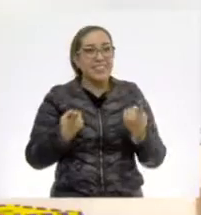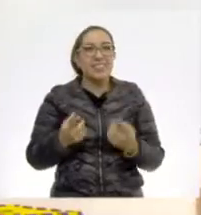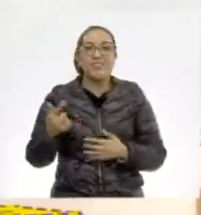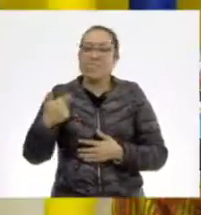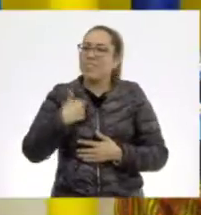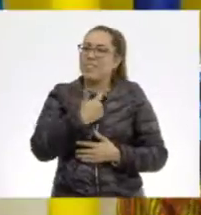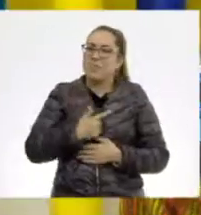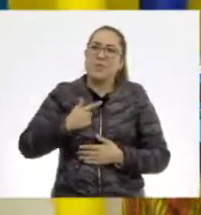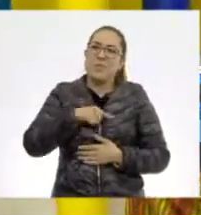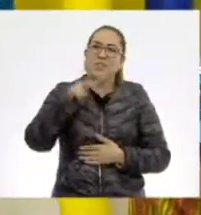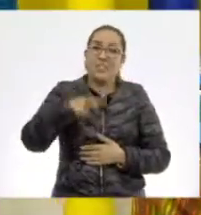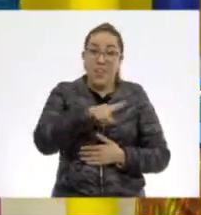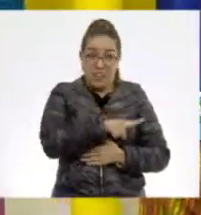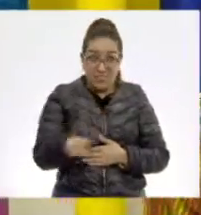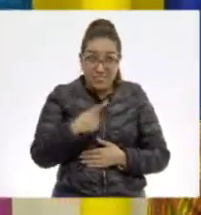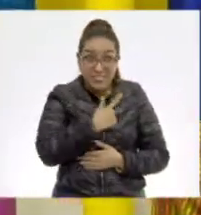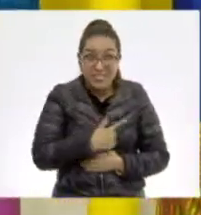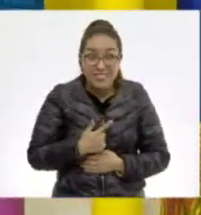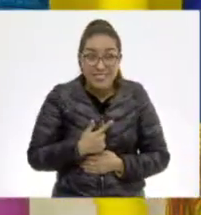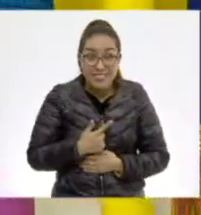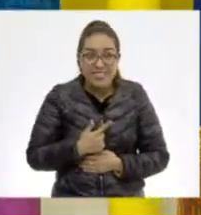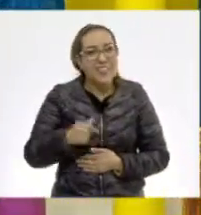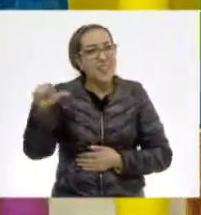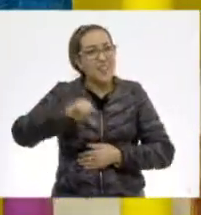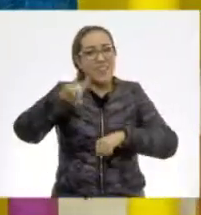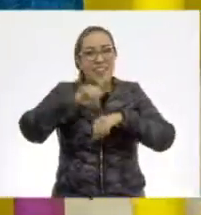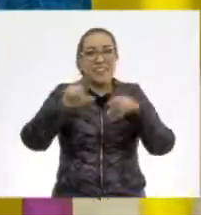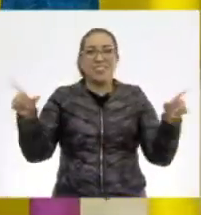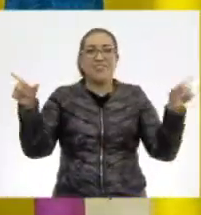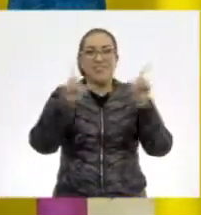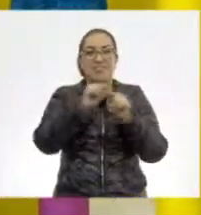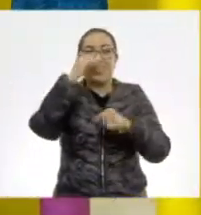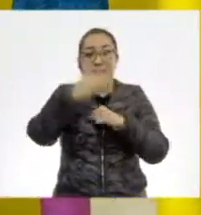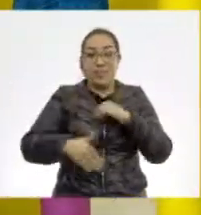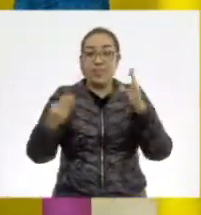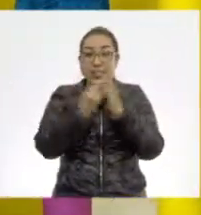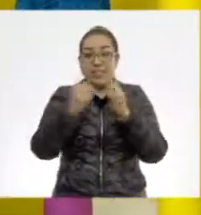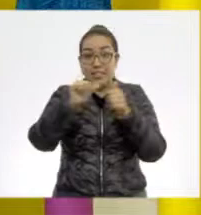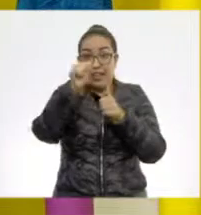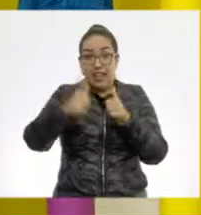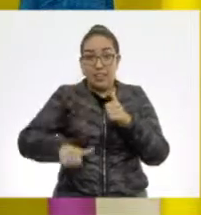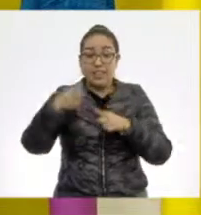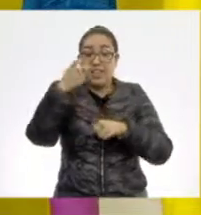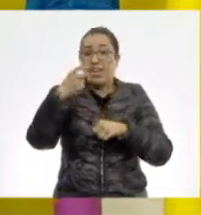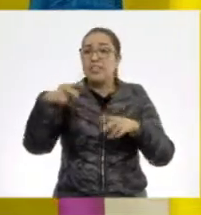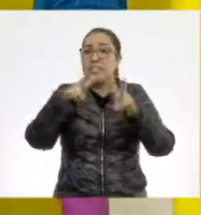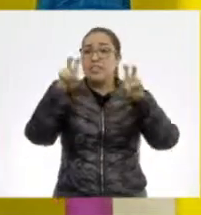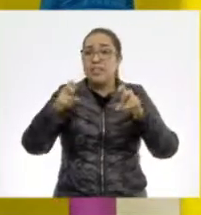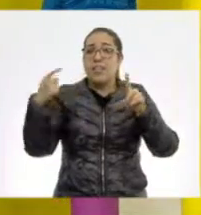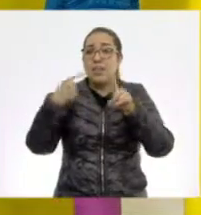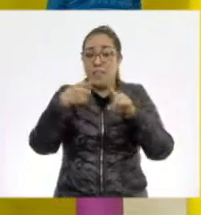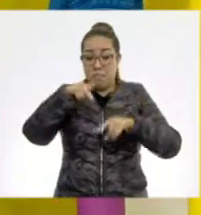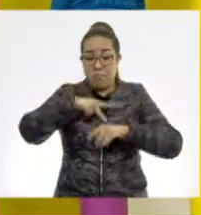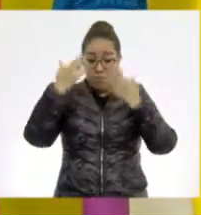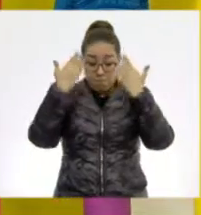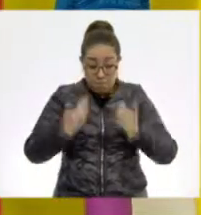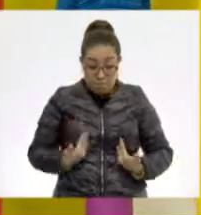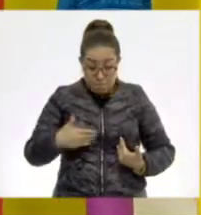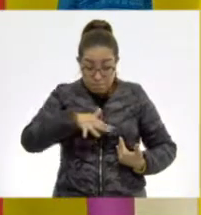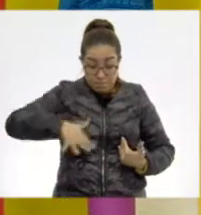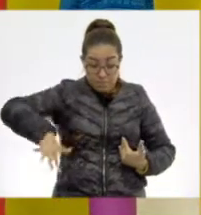mí me gustaron mucho. Y a ustedes, por hoy hemos terminado con nuestra clase de artes. Esto fue Jugar con mi espacio